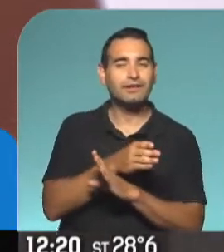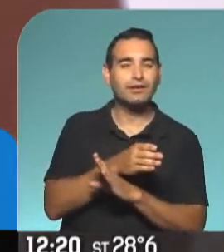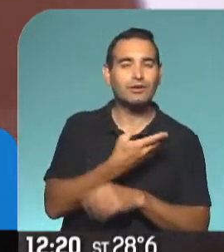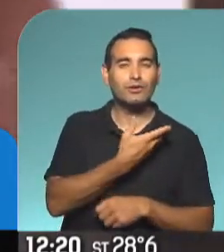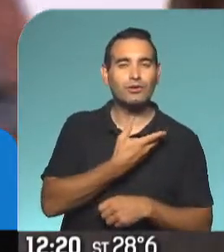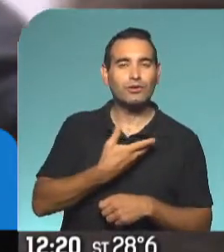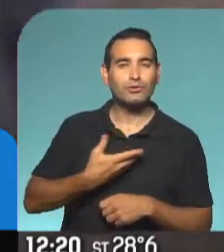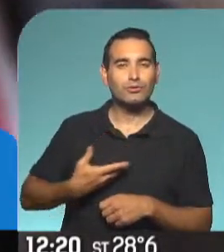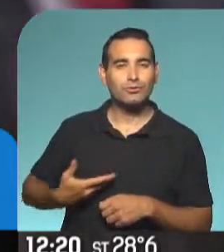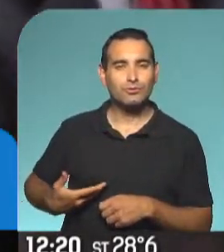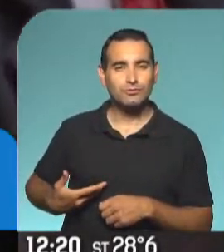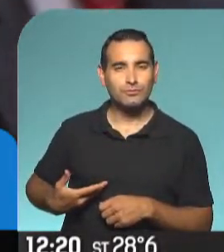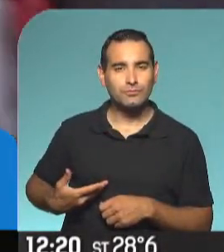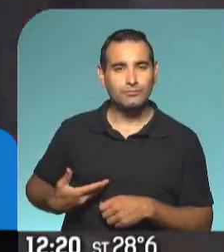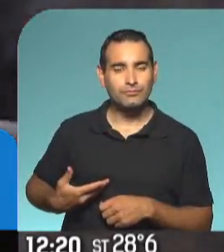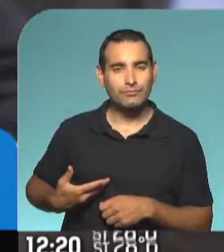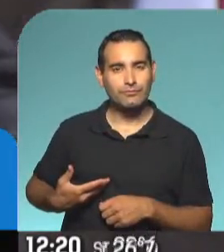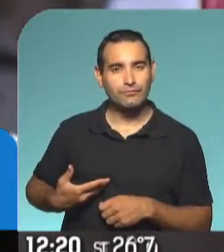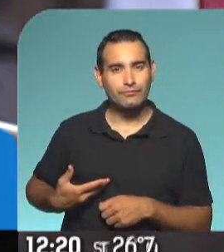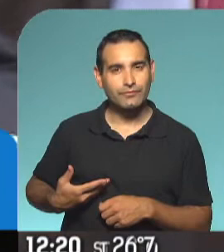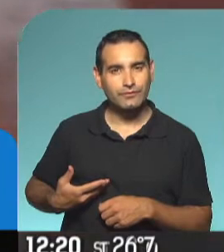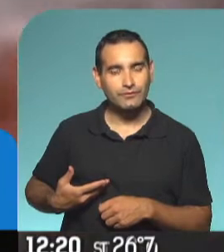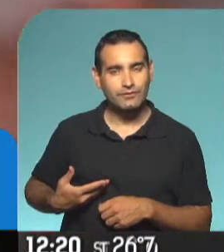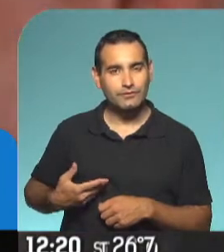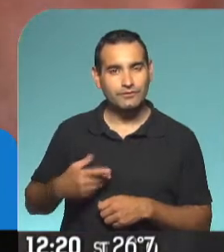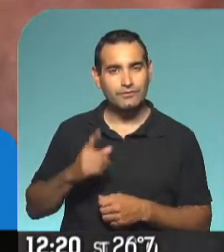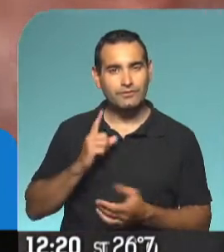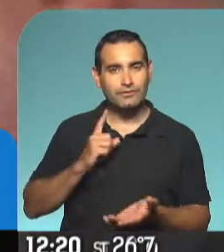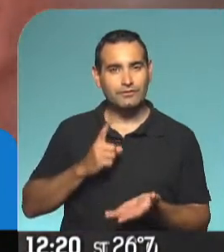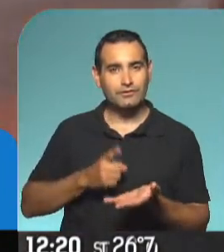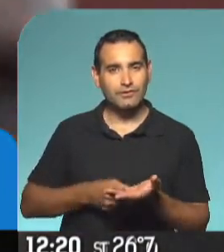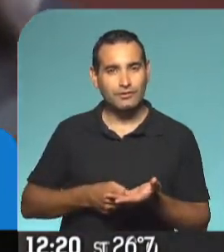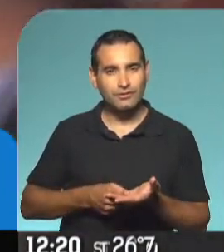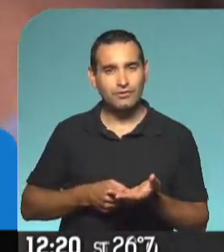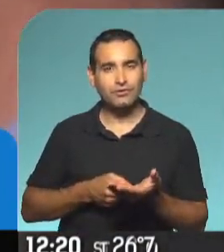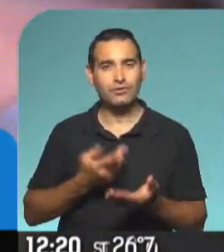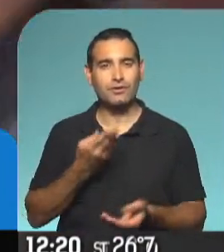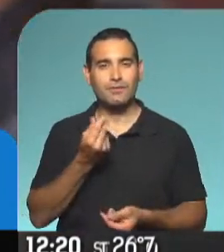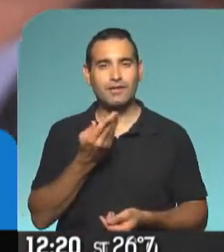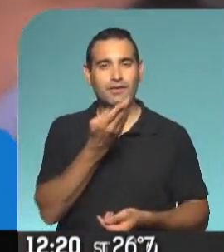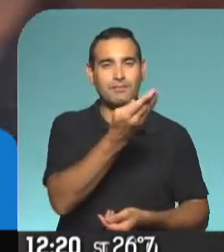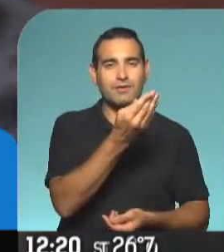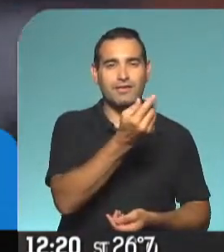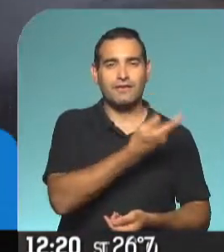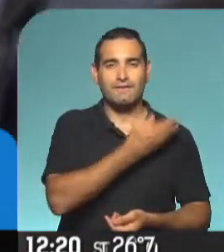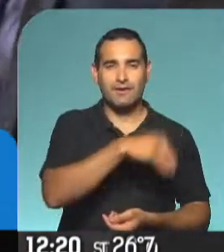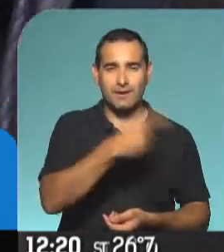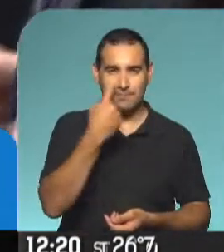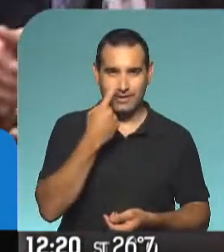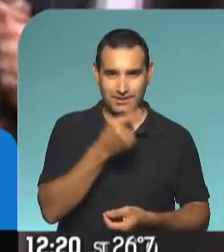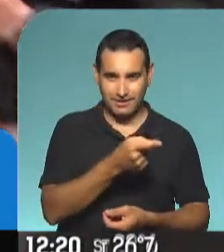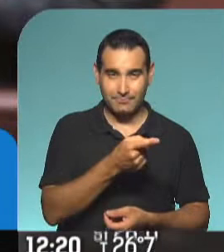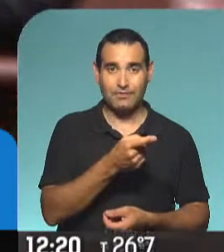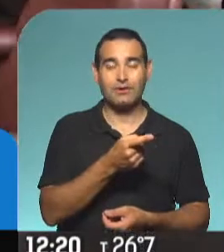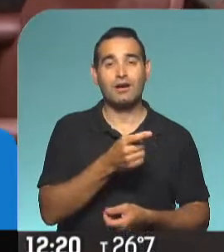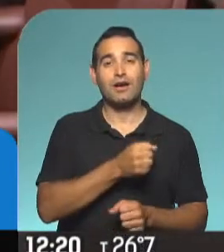gobierno de ese momento tomara la decisión de acudir al Fondo Monetario Internacional, y hasta